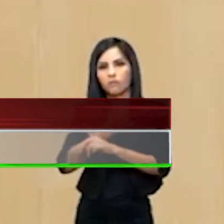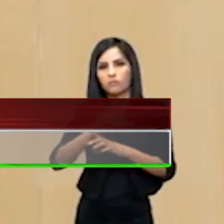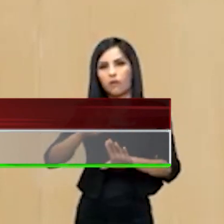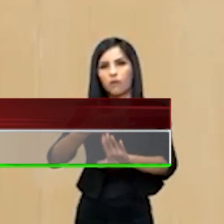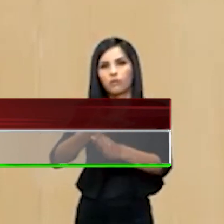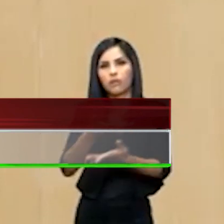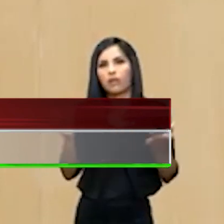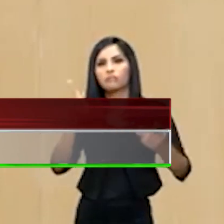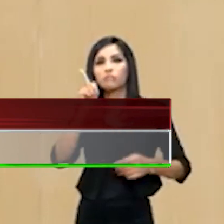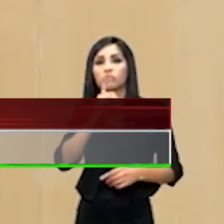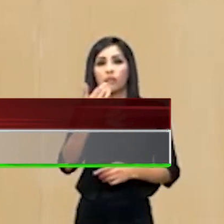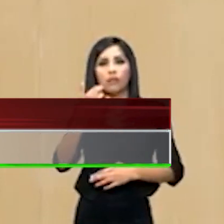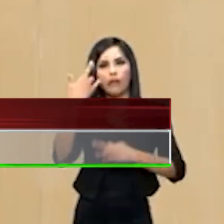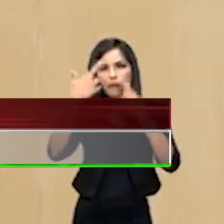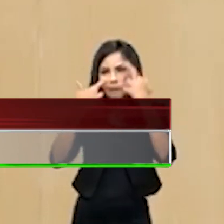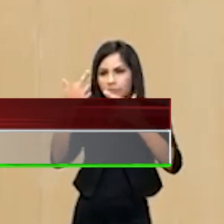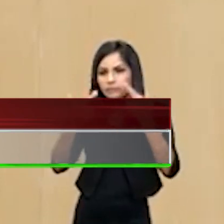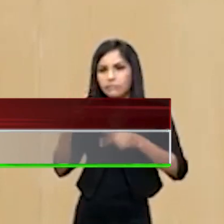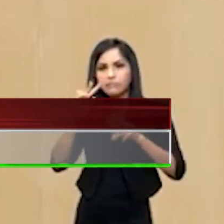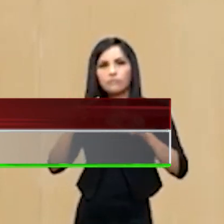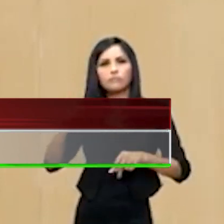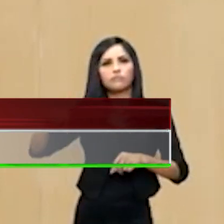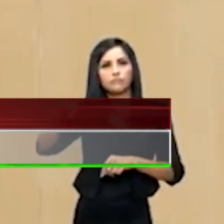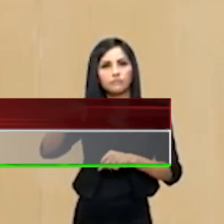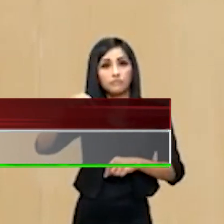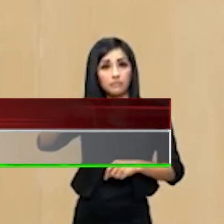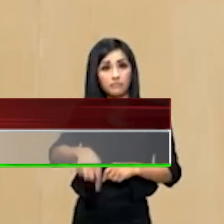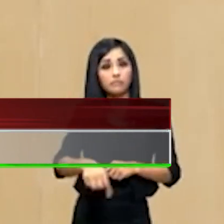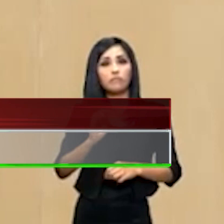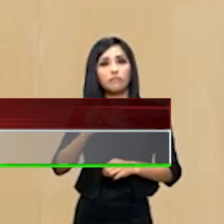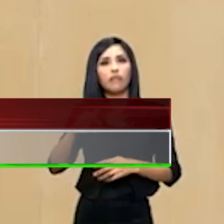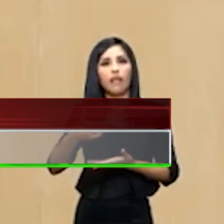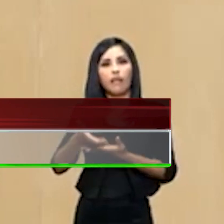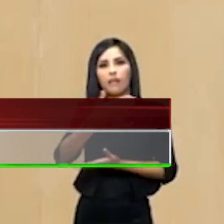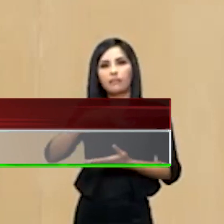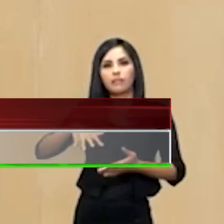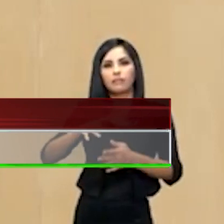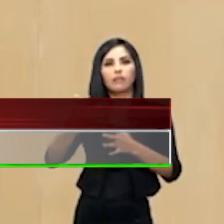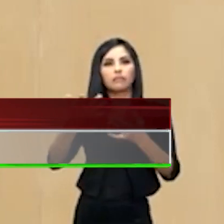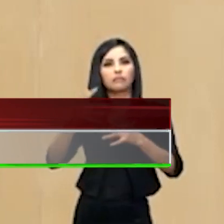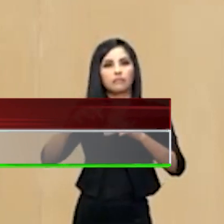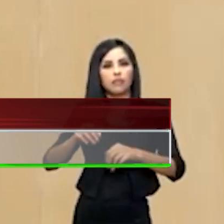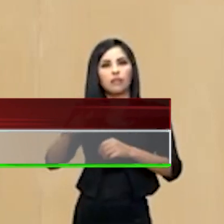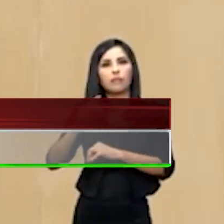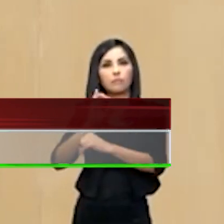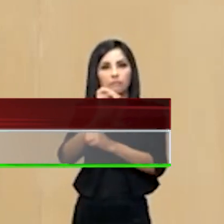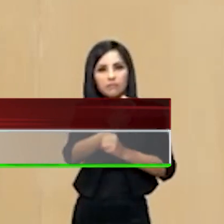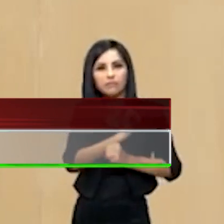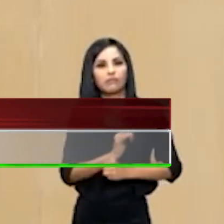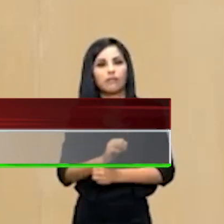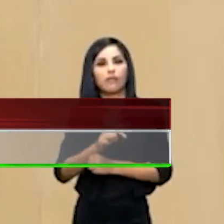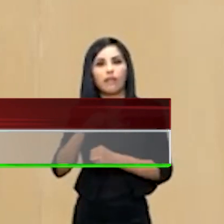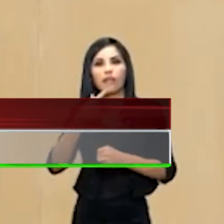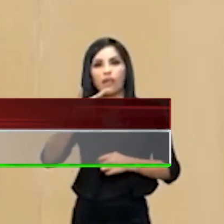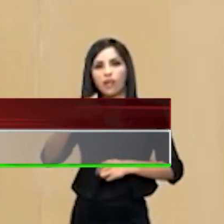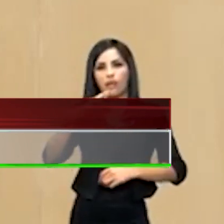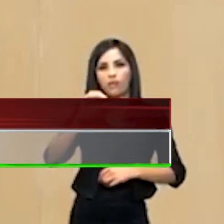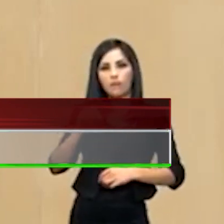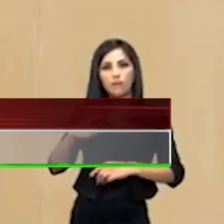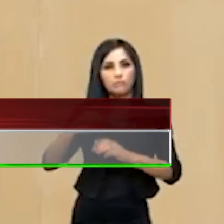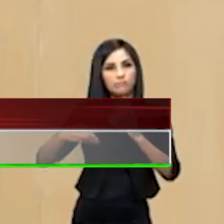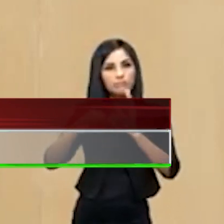contra las mujeres y a revisar que los estándares antes descritos, como la investigación con perspectiva de género, se